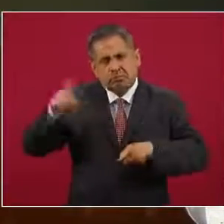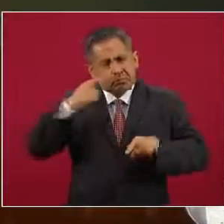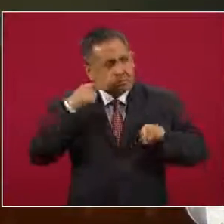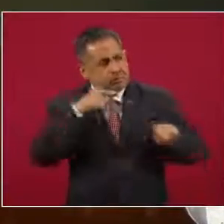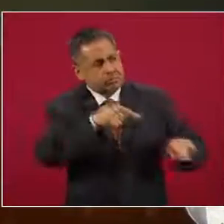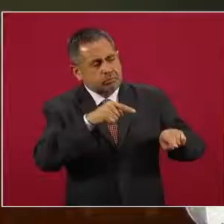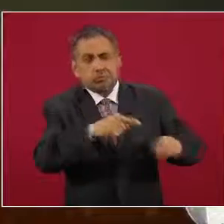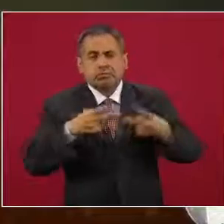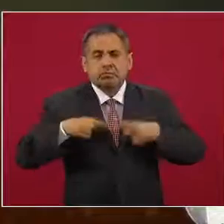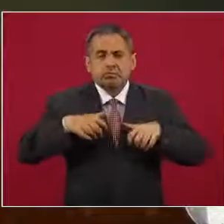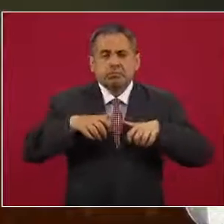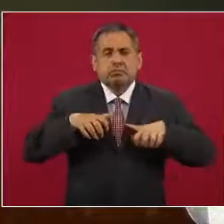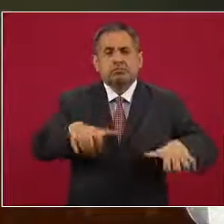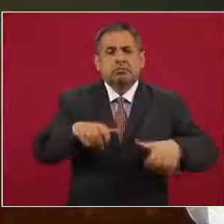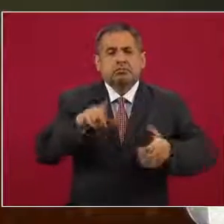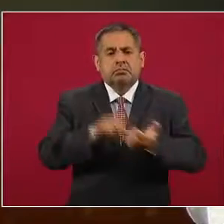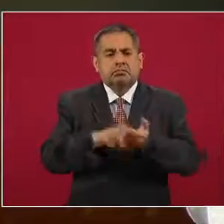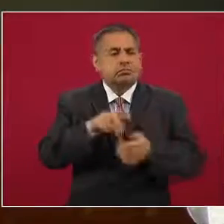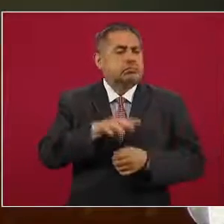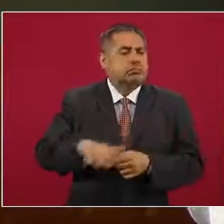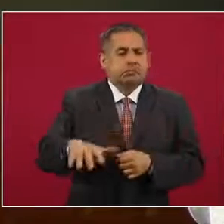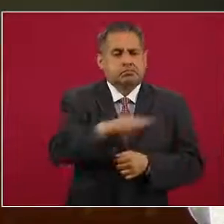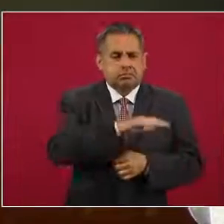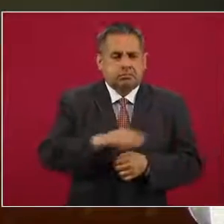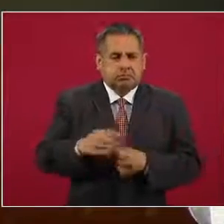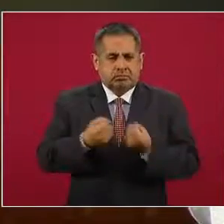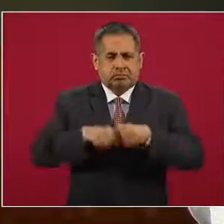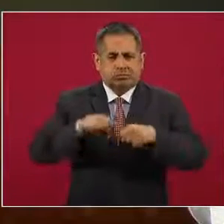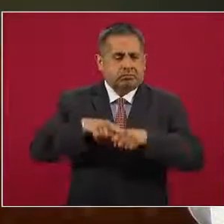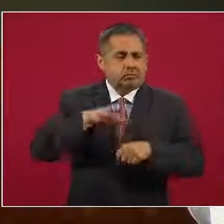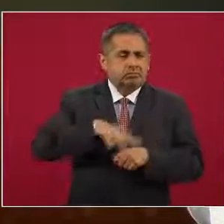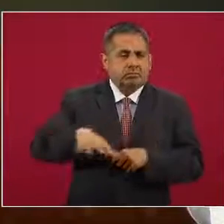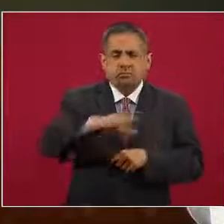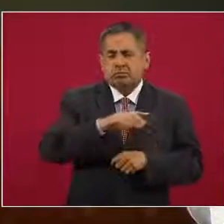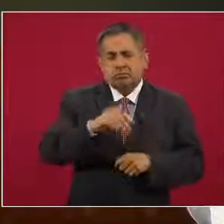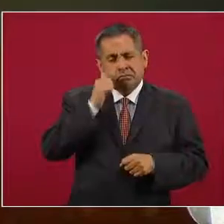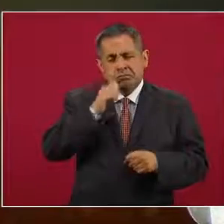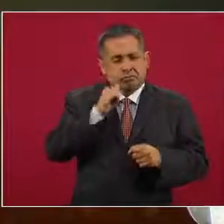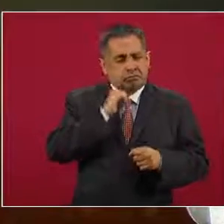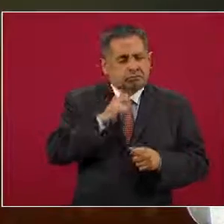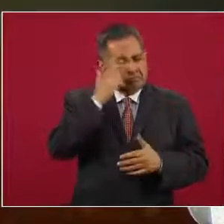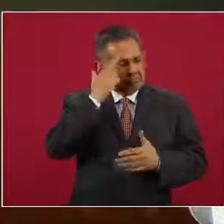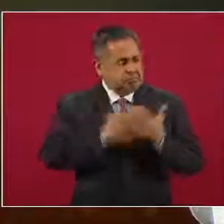el pueblo, que siempre es la sociedad que está siendo violentada.